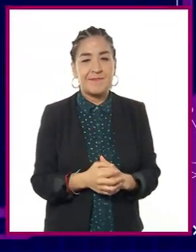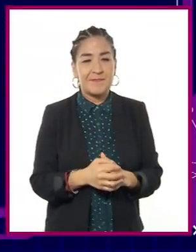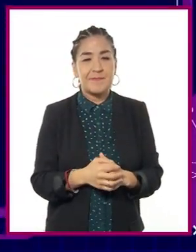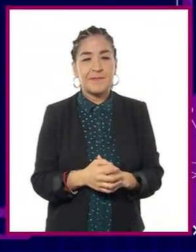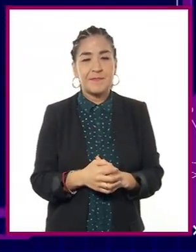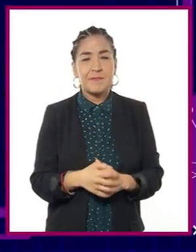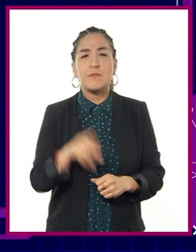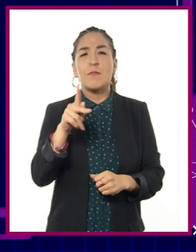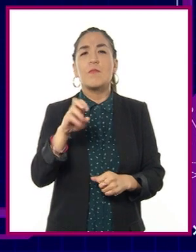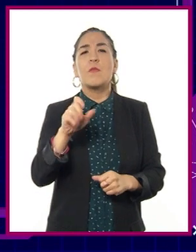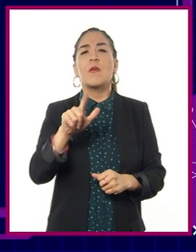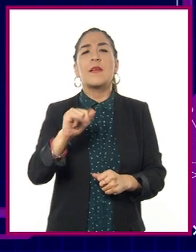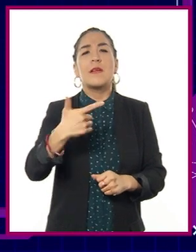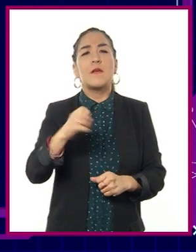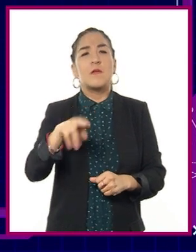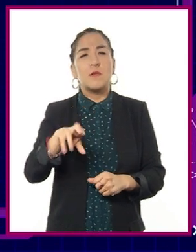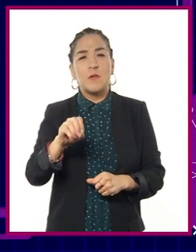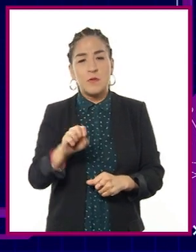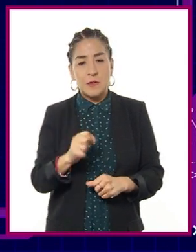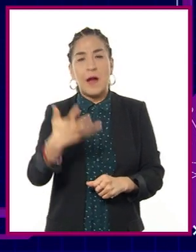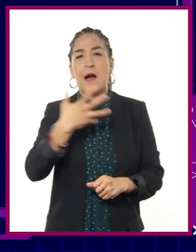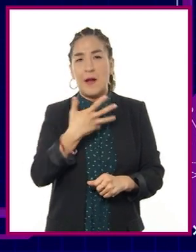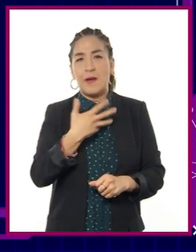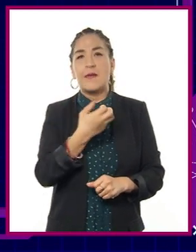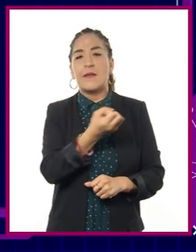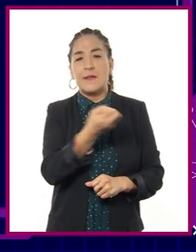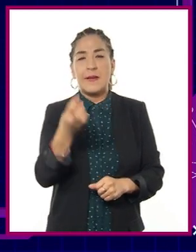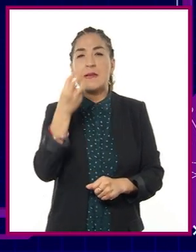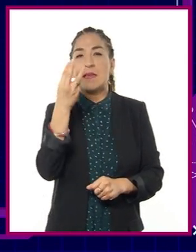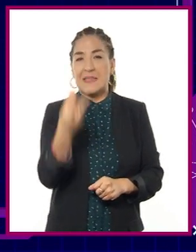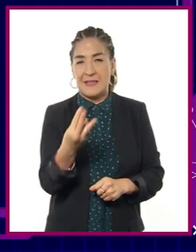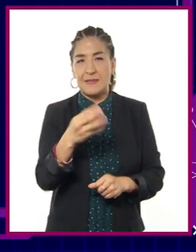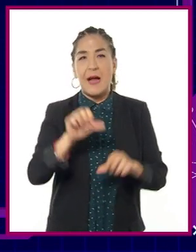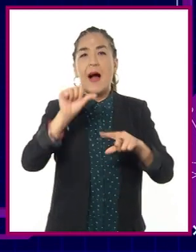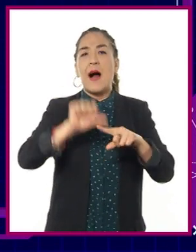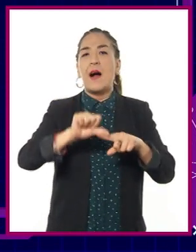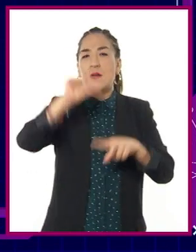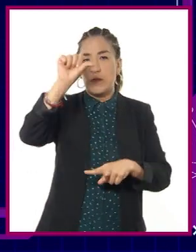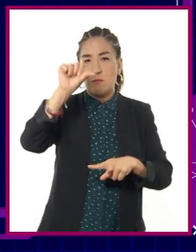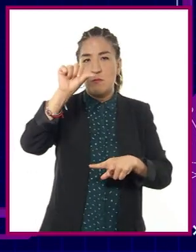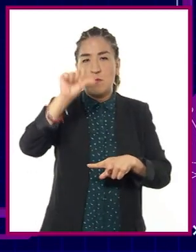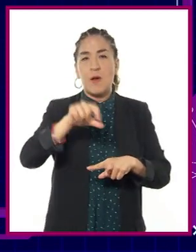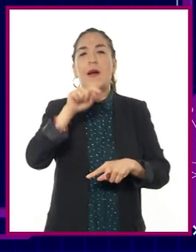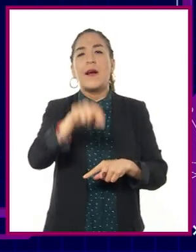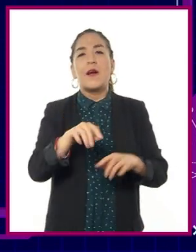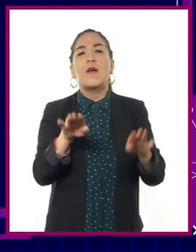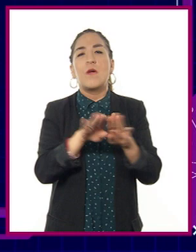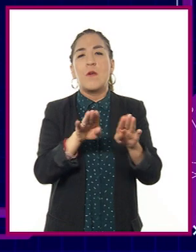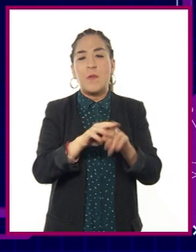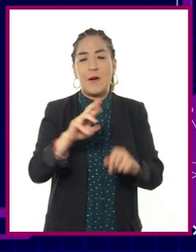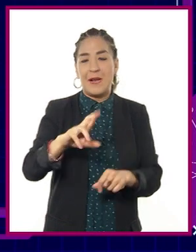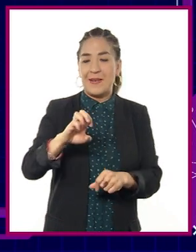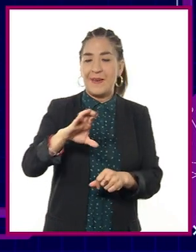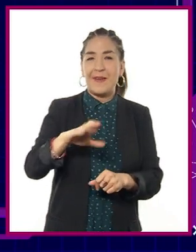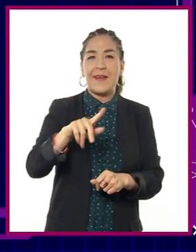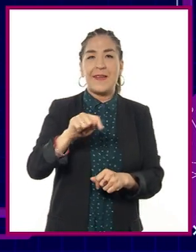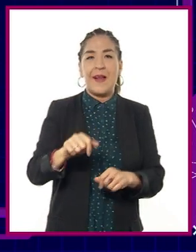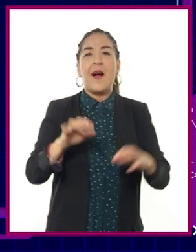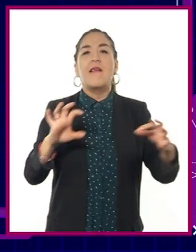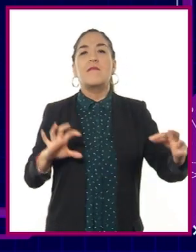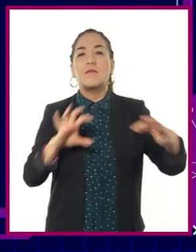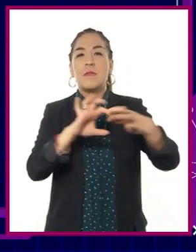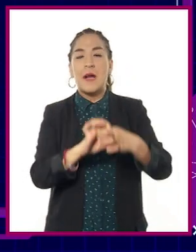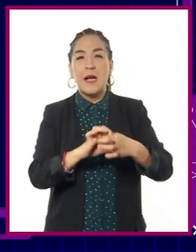Los polígonos tienen 3 elementos. La altura, que es el segmento de recta que une a